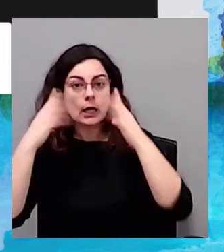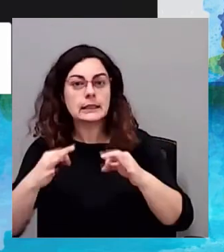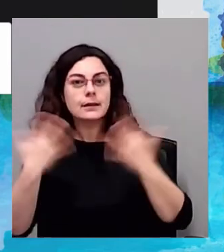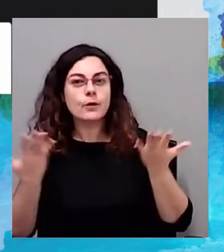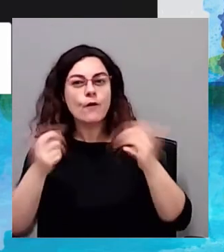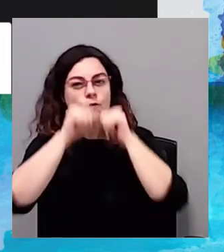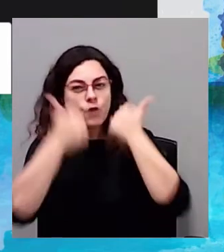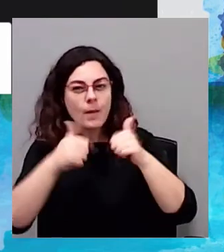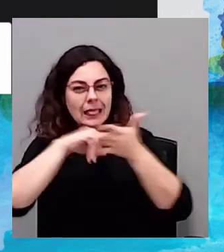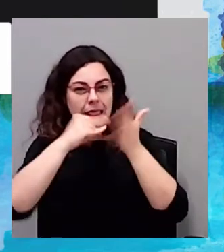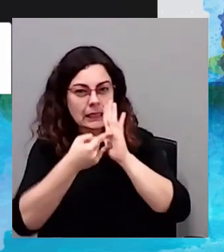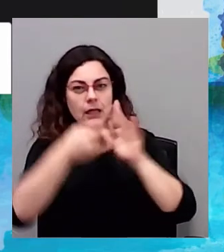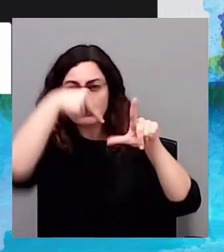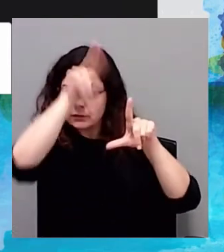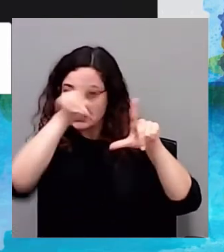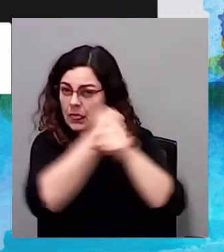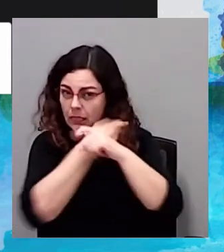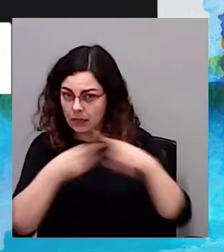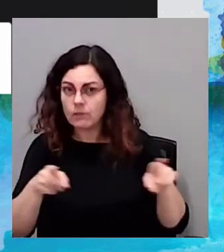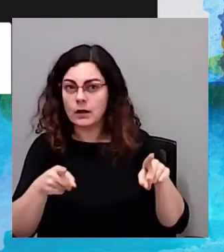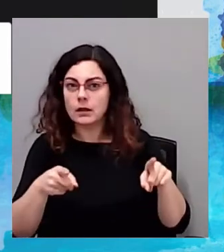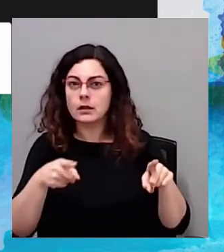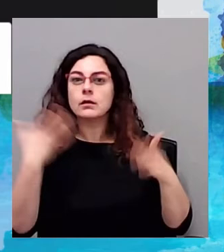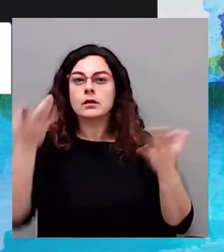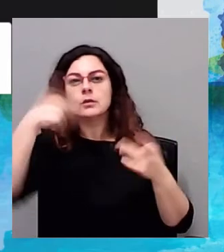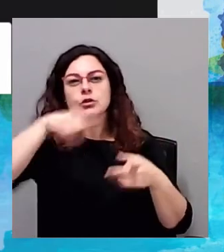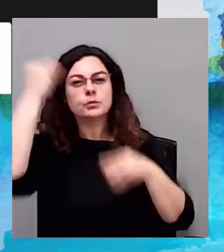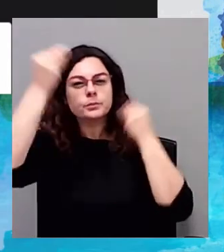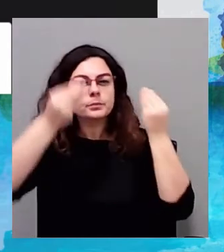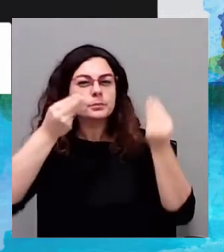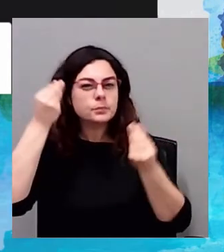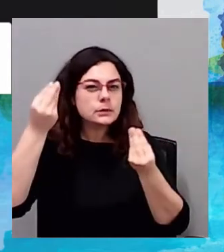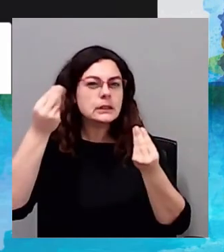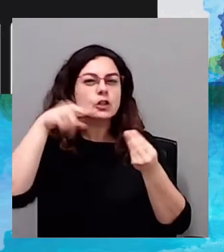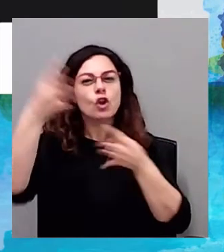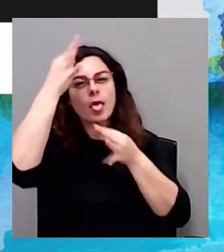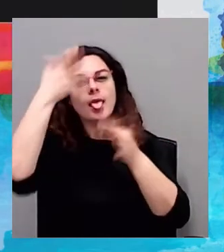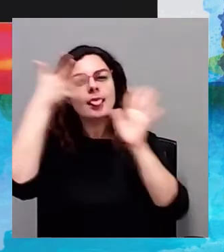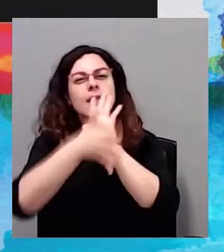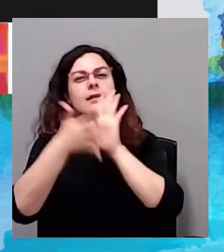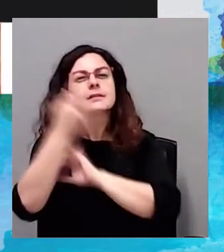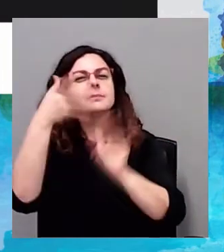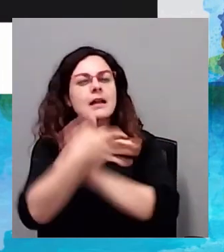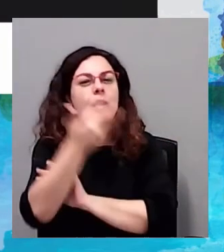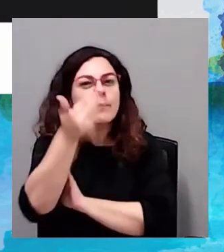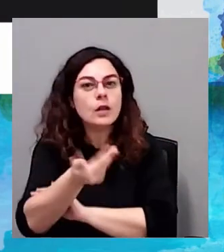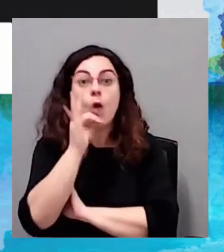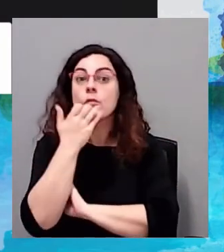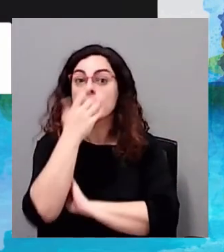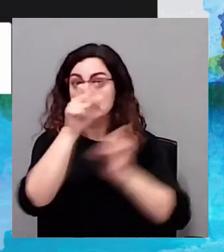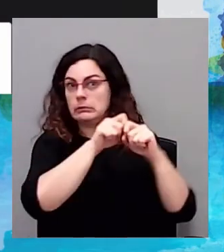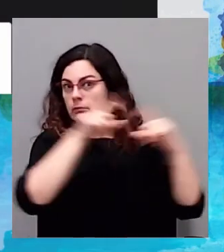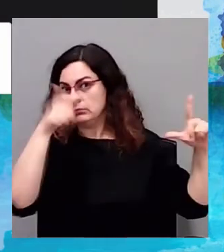la técnica es bastante diferente. ¿Qué peso creéis que tiene que tener eso en una descripción? O aquí ya